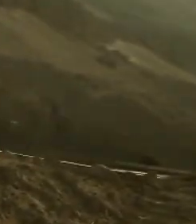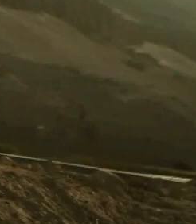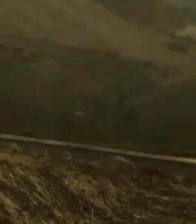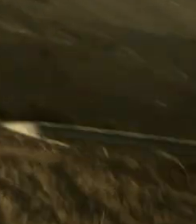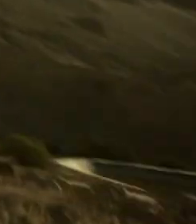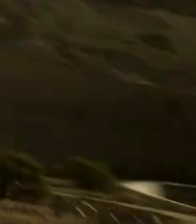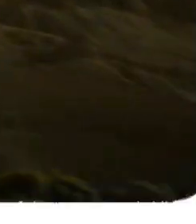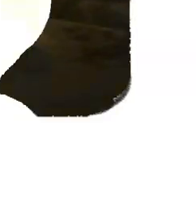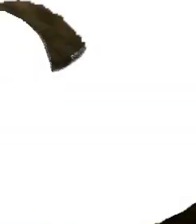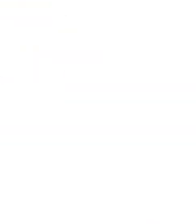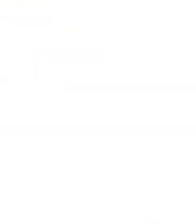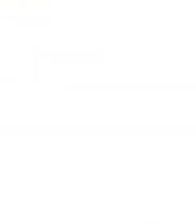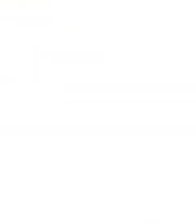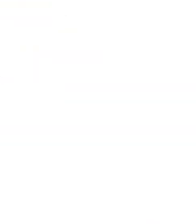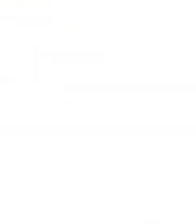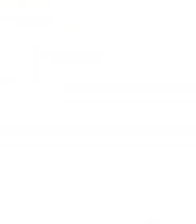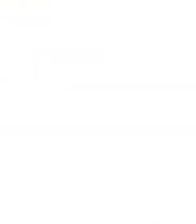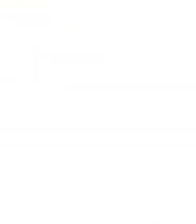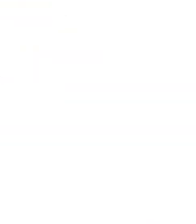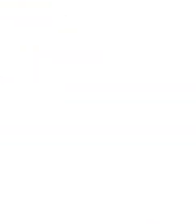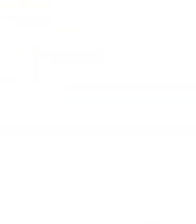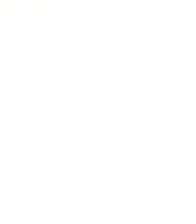boric font